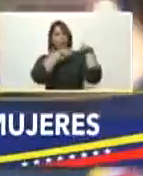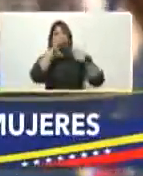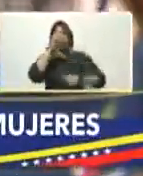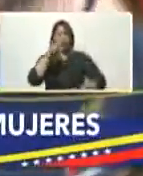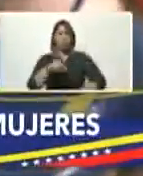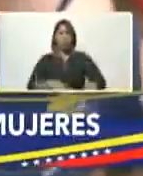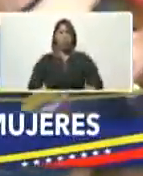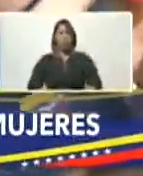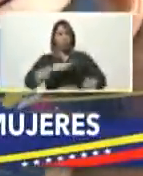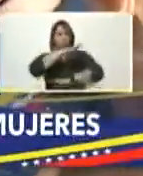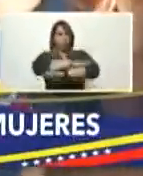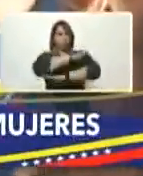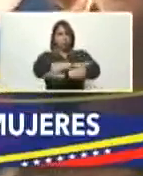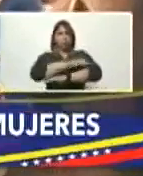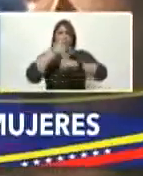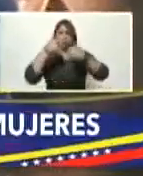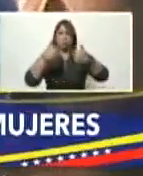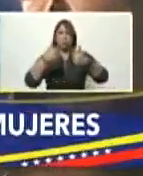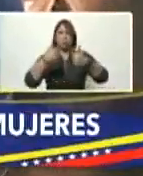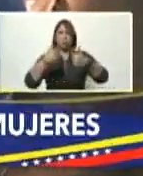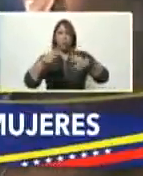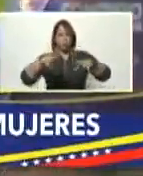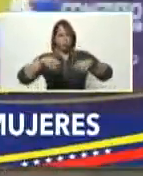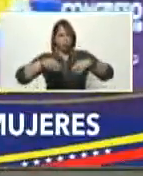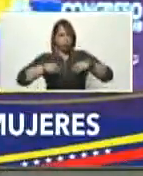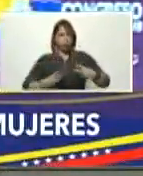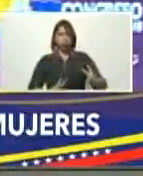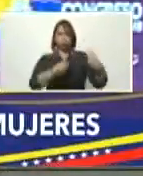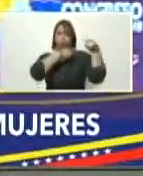su disciplina. El mando lo ha tomado la mujer.